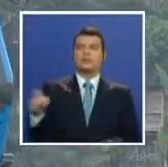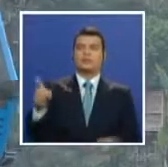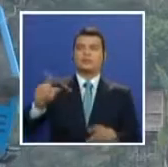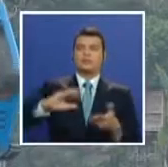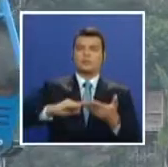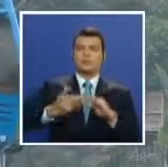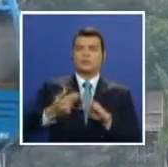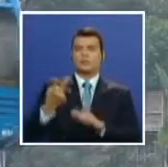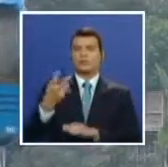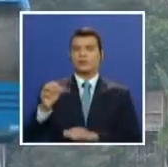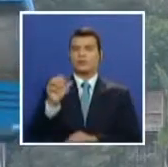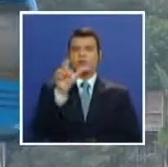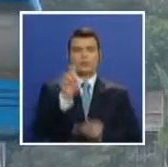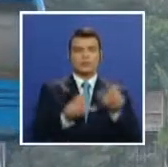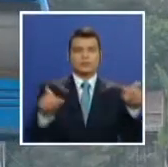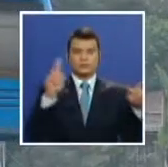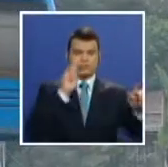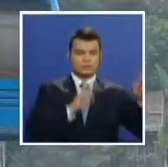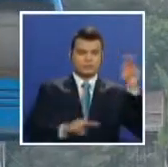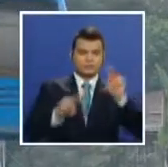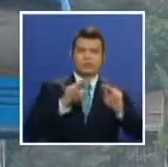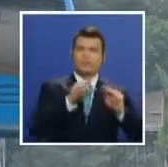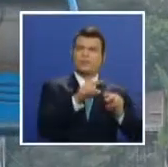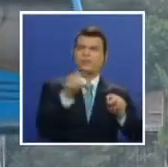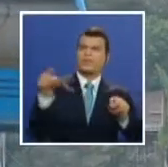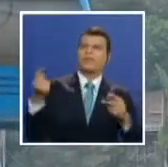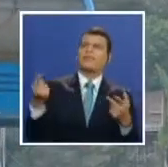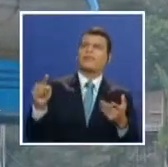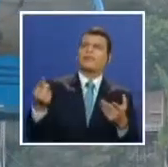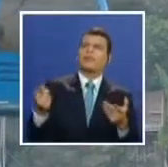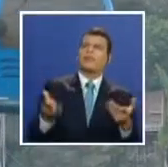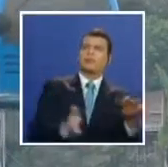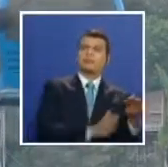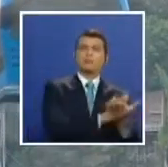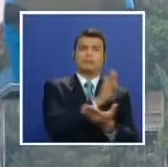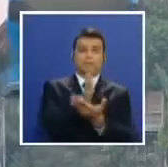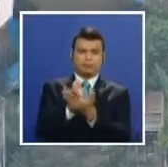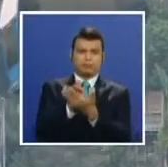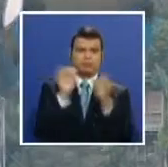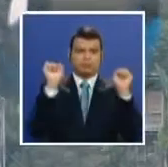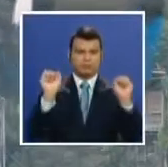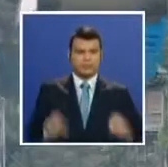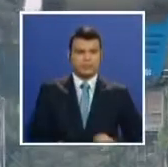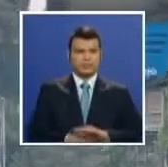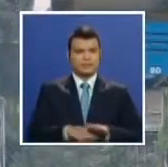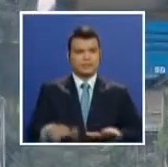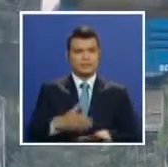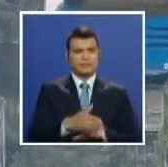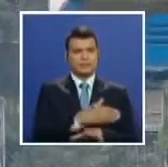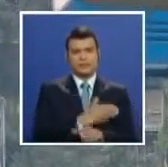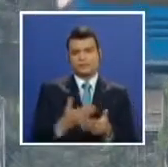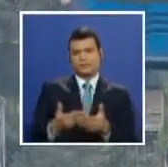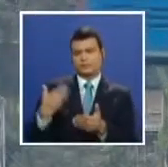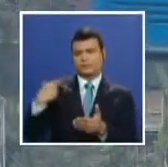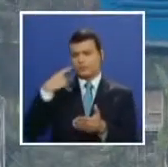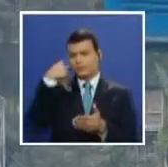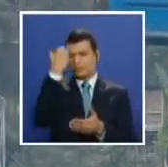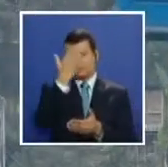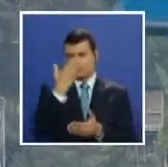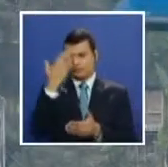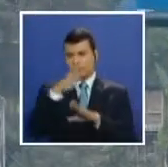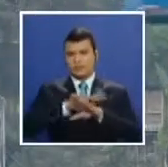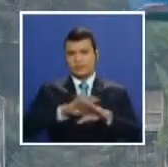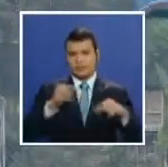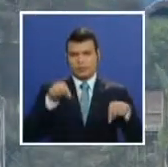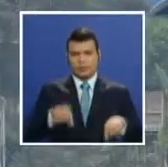en la comuna 20 los turistas podrán conocer de qué se trata nuestro sistema de transporte masivo que ya venía funcionando hace algunos días pero que hoy está